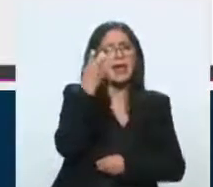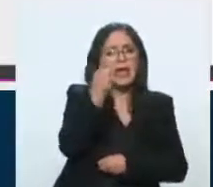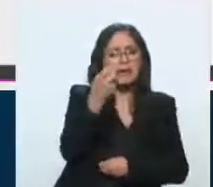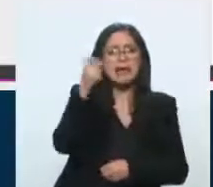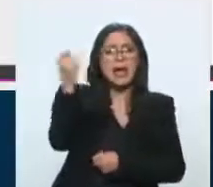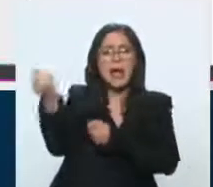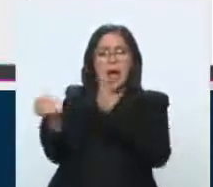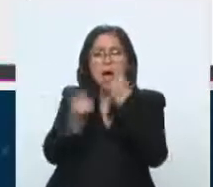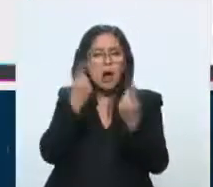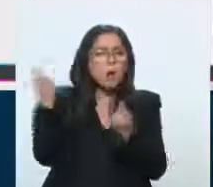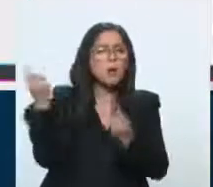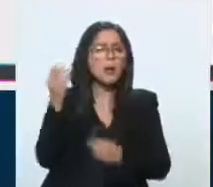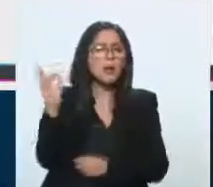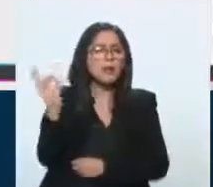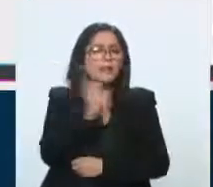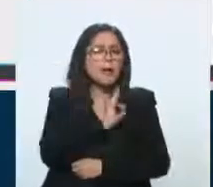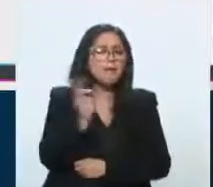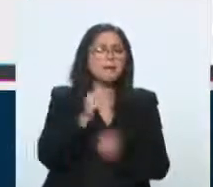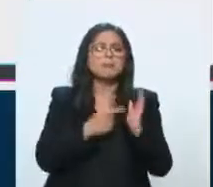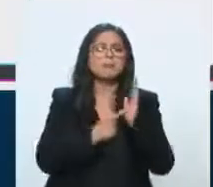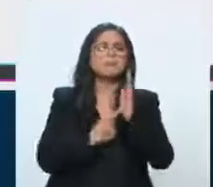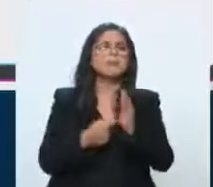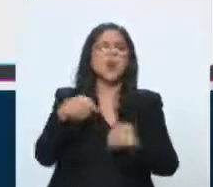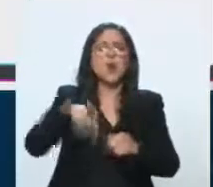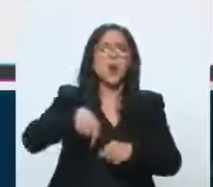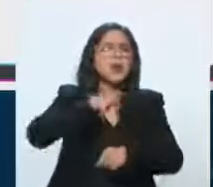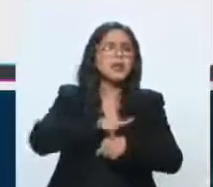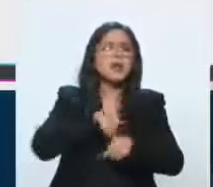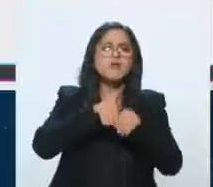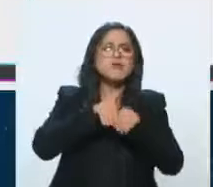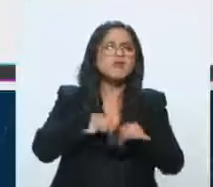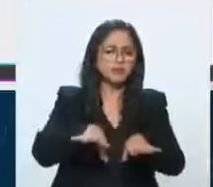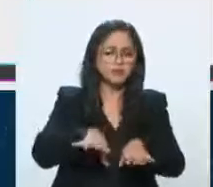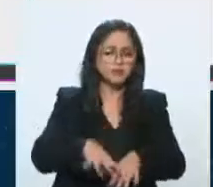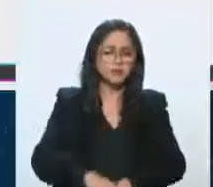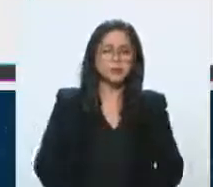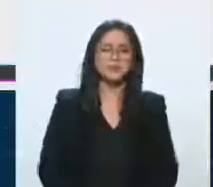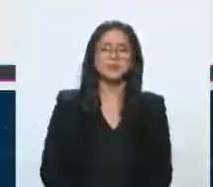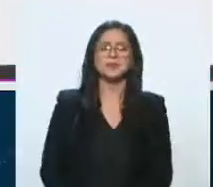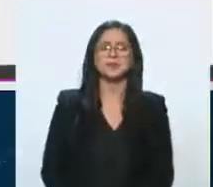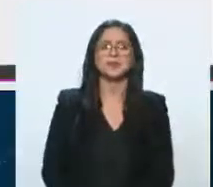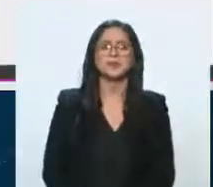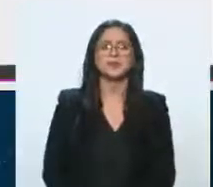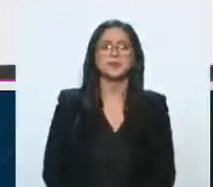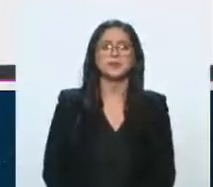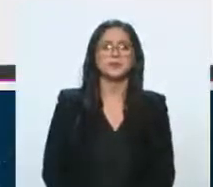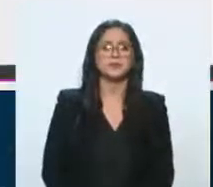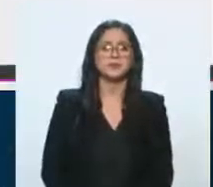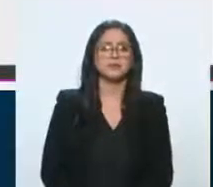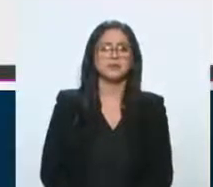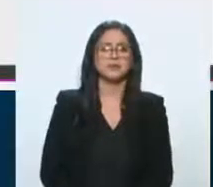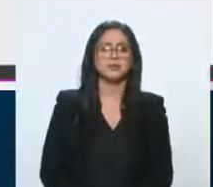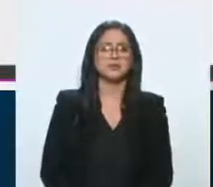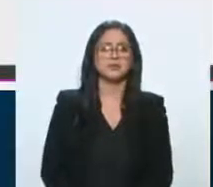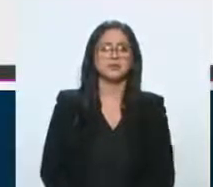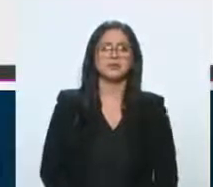puede explicar el resultado para nosotros, ¿no? Si lo ven en términos de fragmentación de